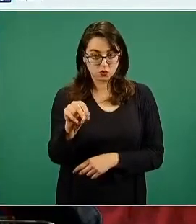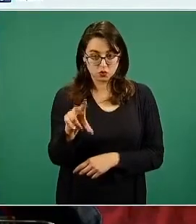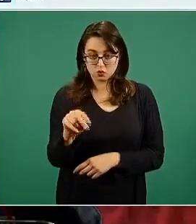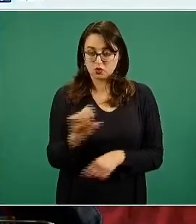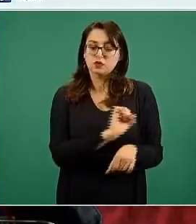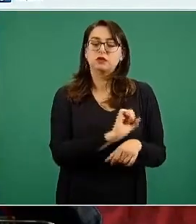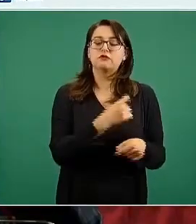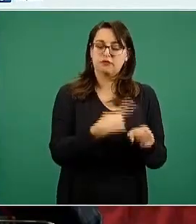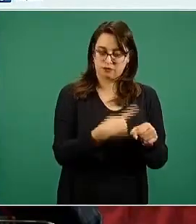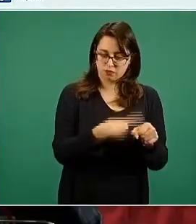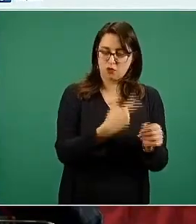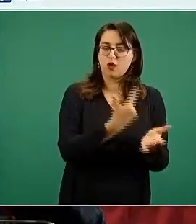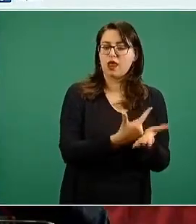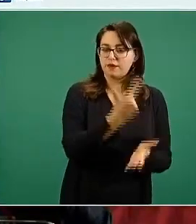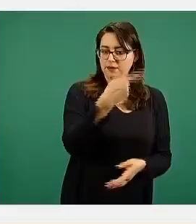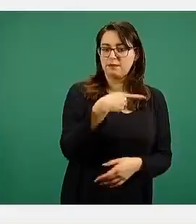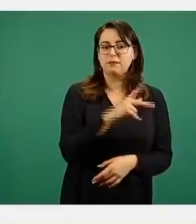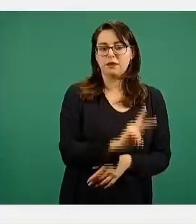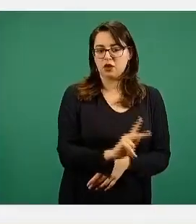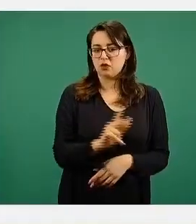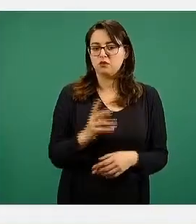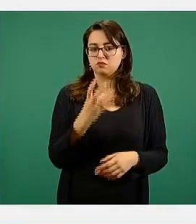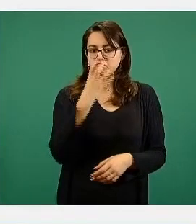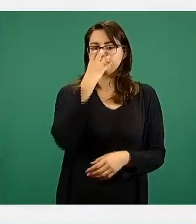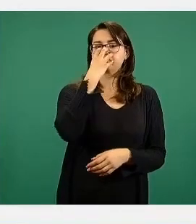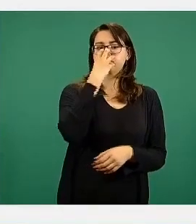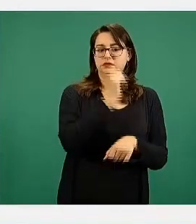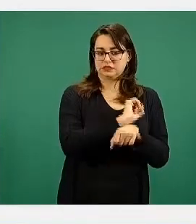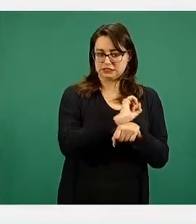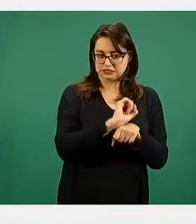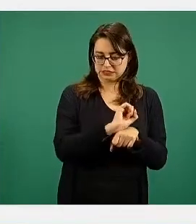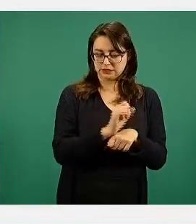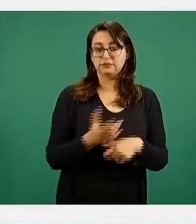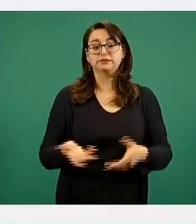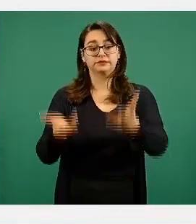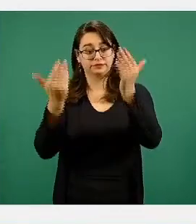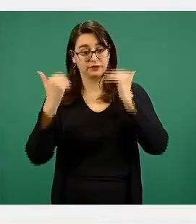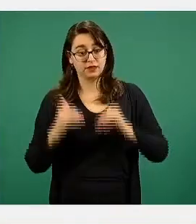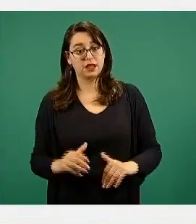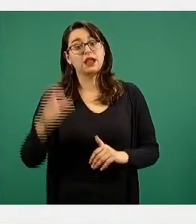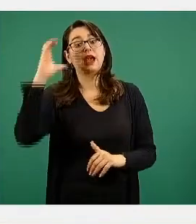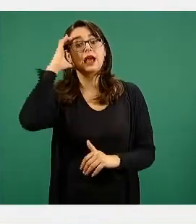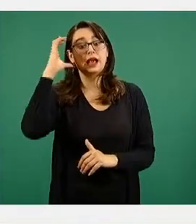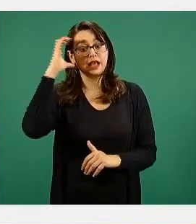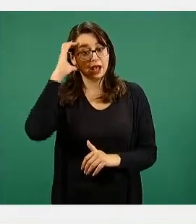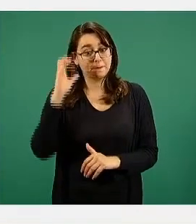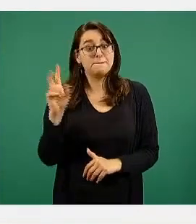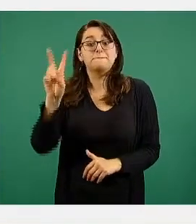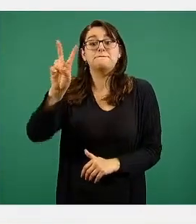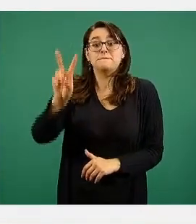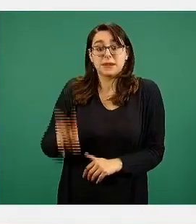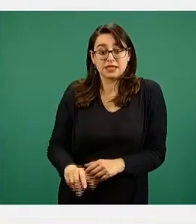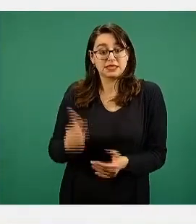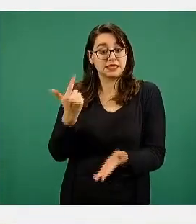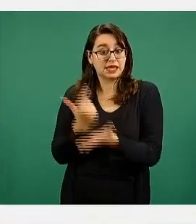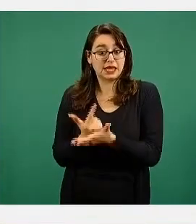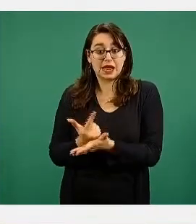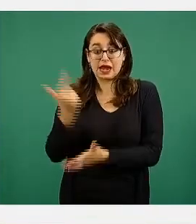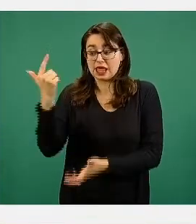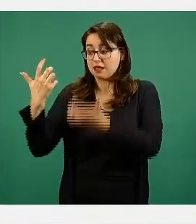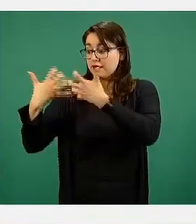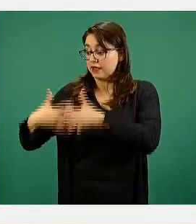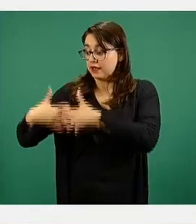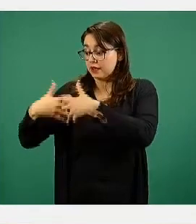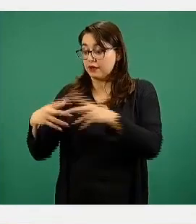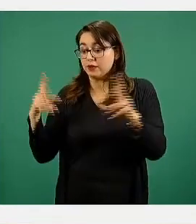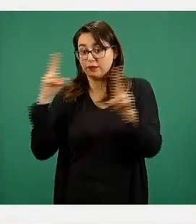disponible. Sobre las camas que sí son para la atención de personas con necesidades de cuidados críticos, tenemos una